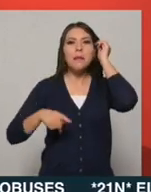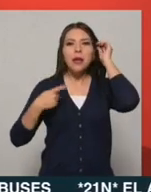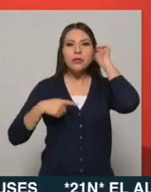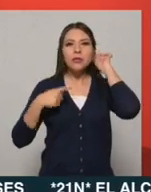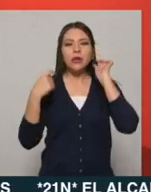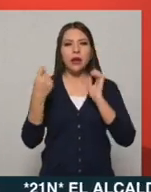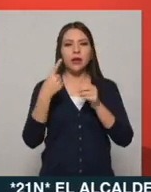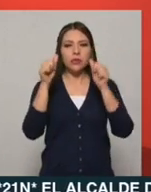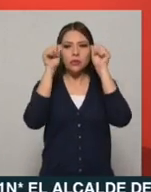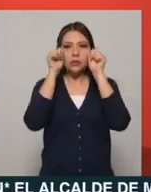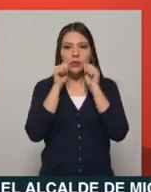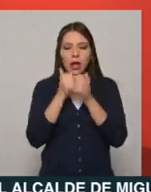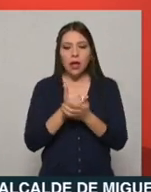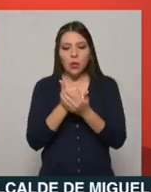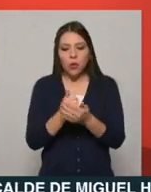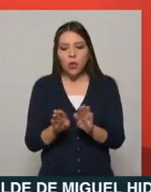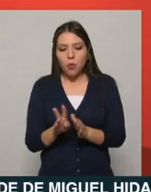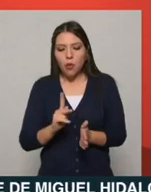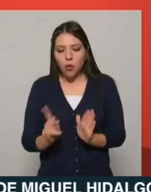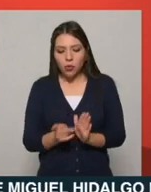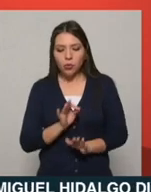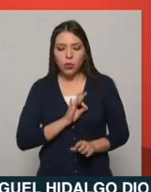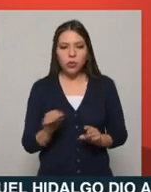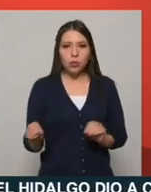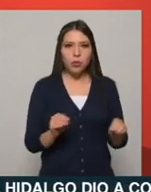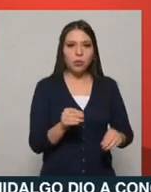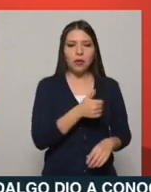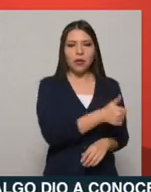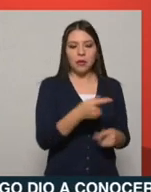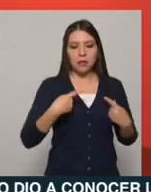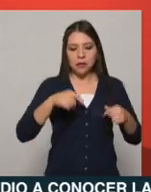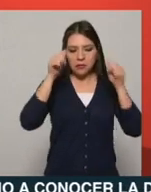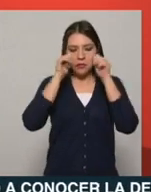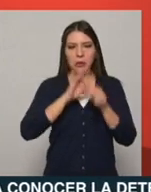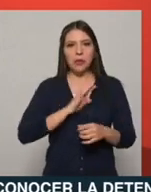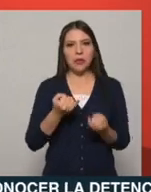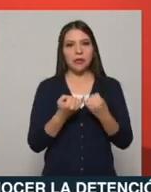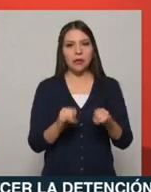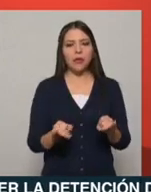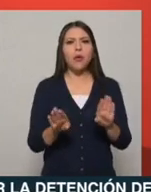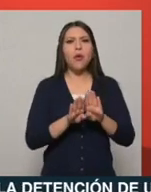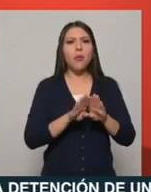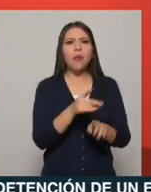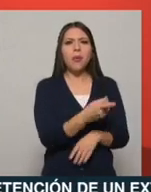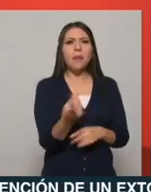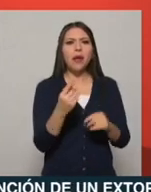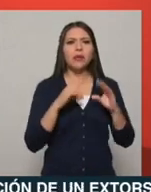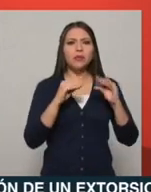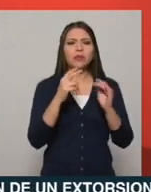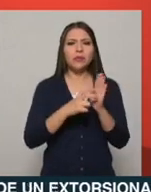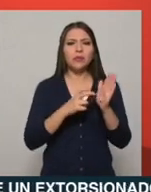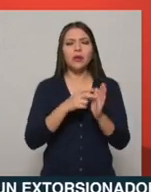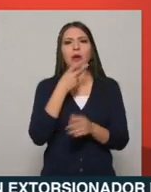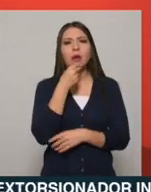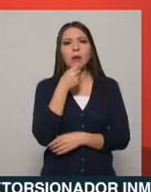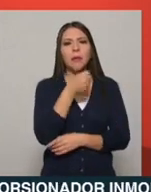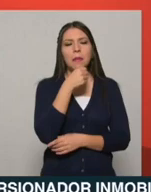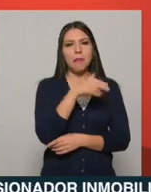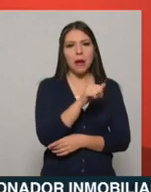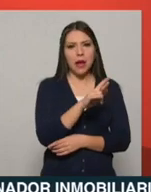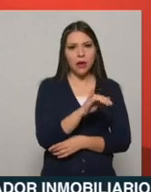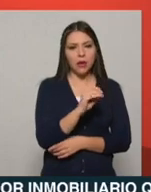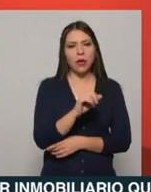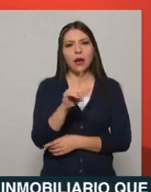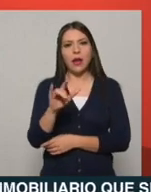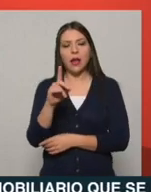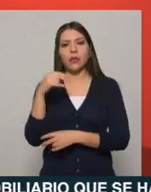movilidad y sean más independientes? Pero, ¿cómo es que entrenan a estos perros? Pues nuestros compañeros Mario Mares y Alejandro González visitaron la